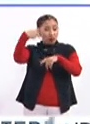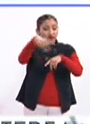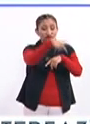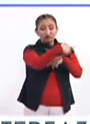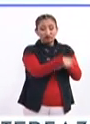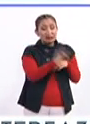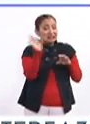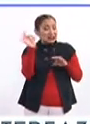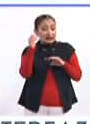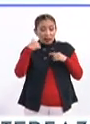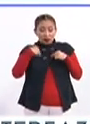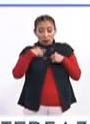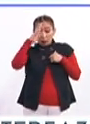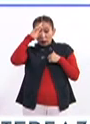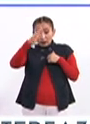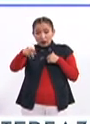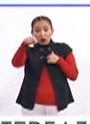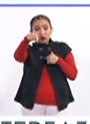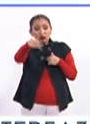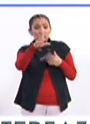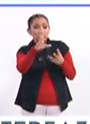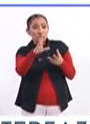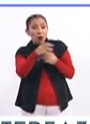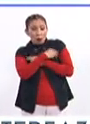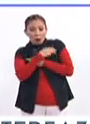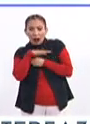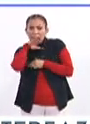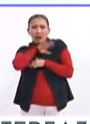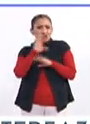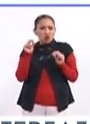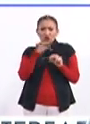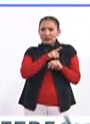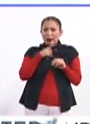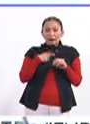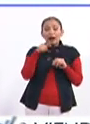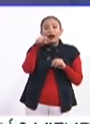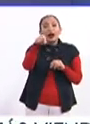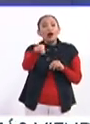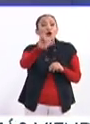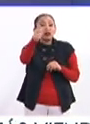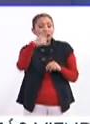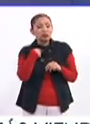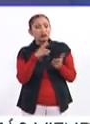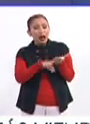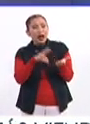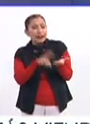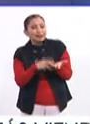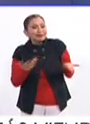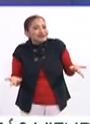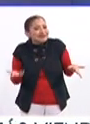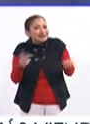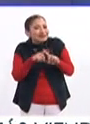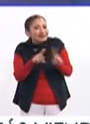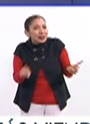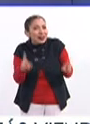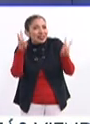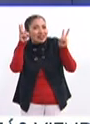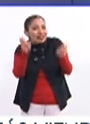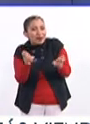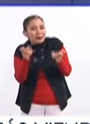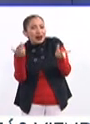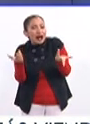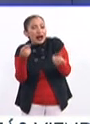distintas, que a lo mejor lo que está prohibido en un lugar o moralmente desaprobado en un lugar, para otra nación es aprobada. Simplemente el tema